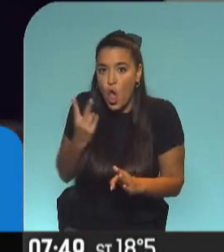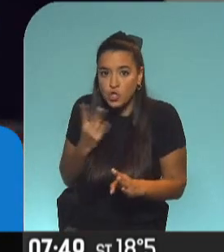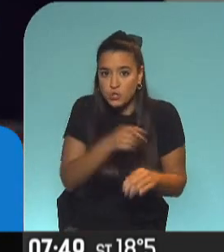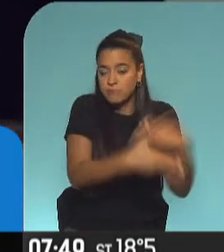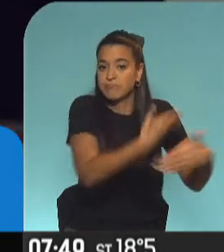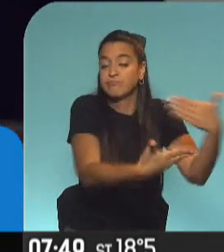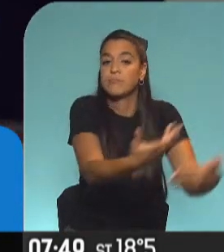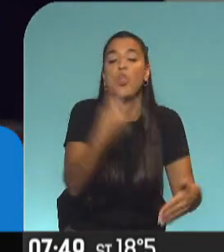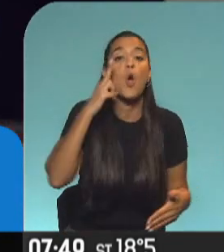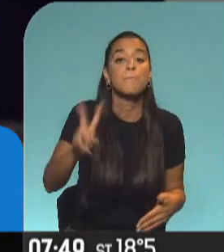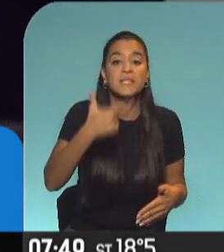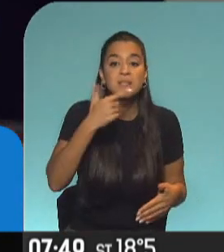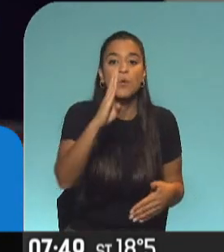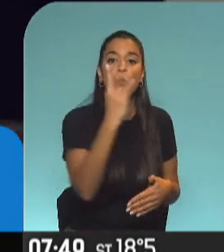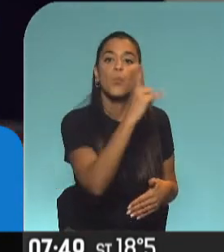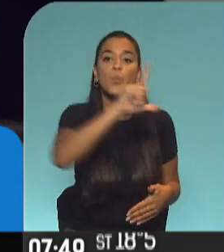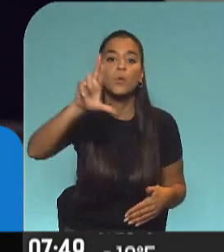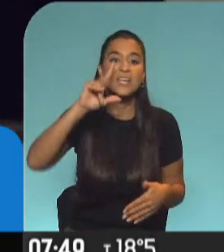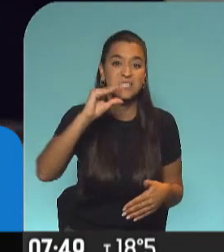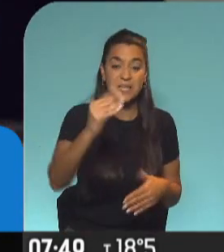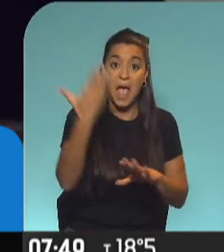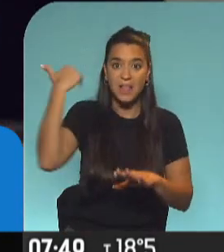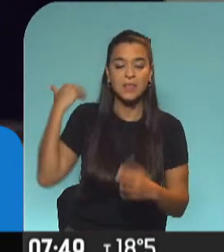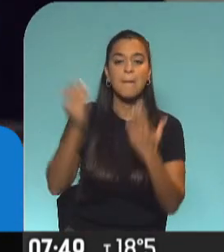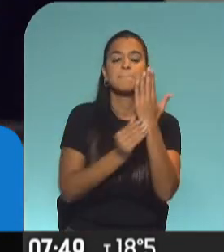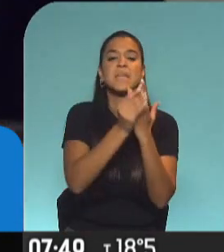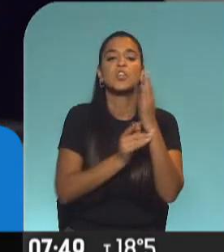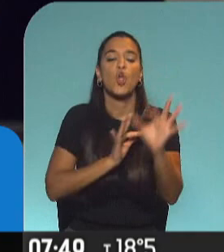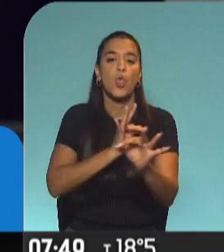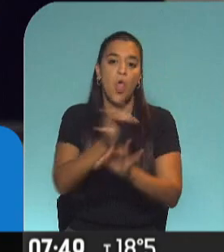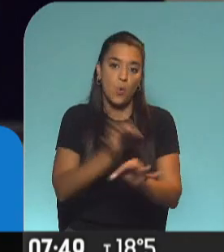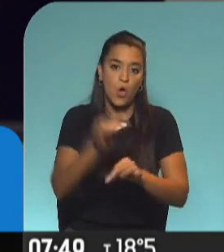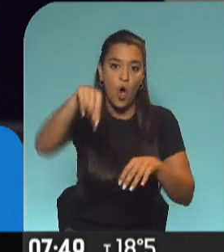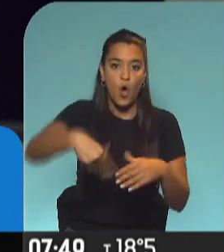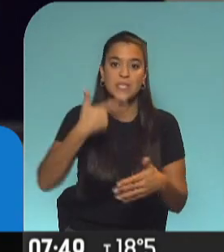en 2017 Esteban Bullrich, que insisto, en ese momento era ministro de Educación, hoy es senador nacional.